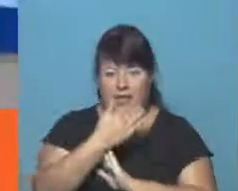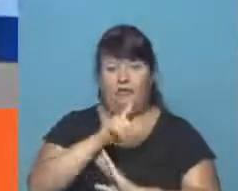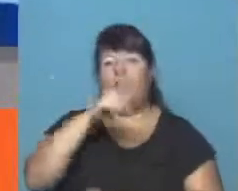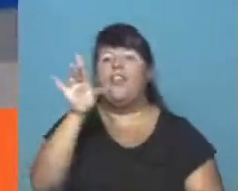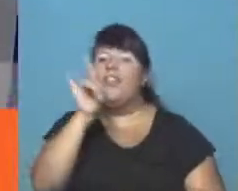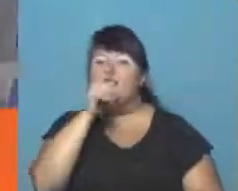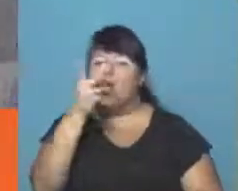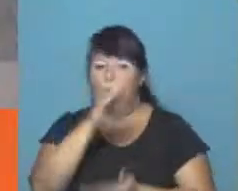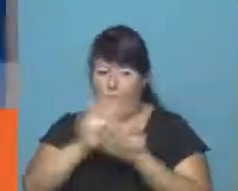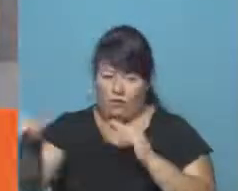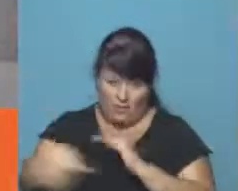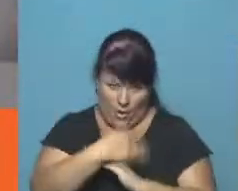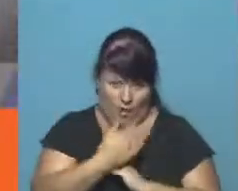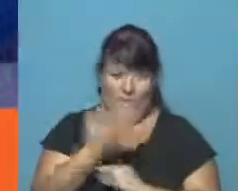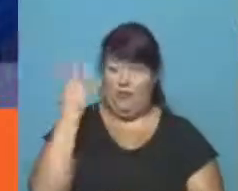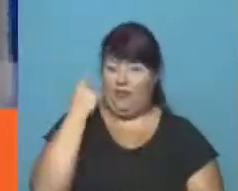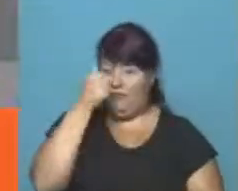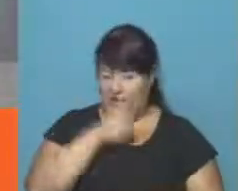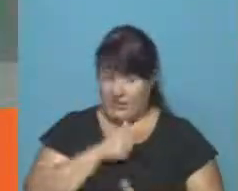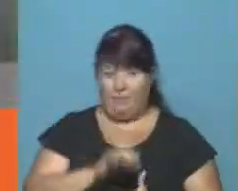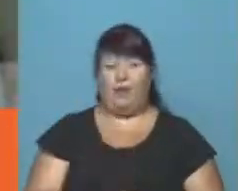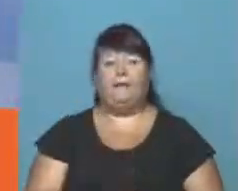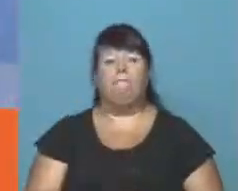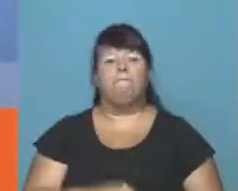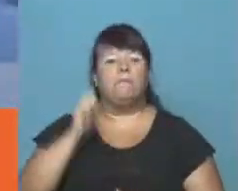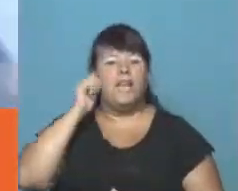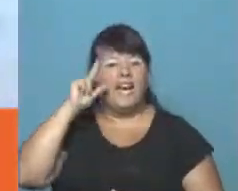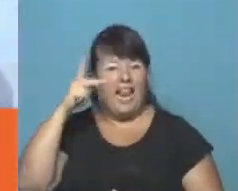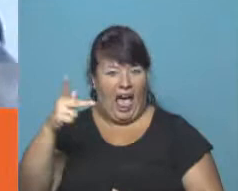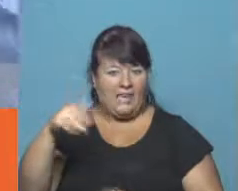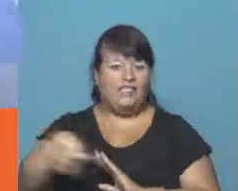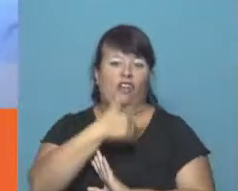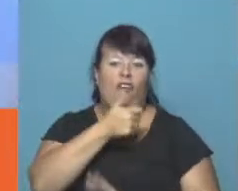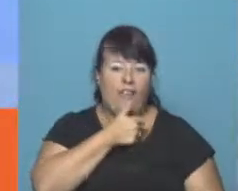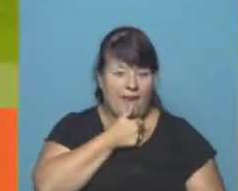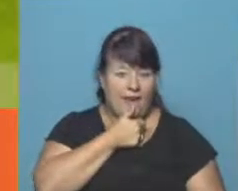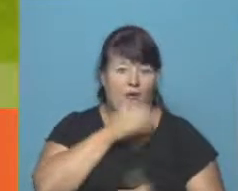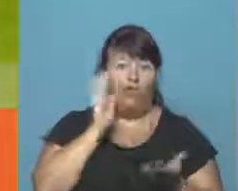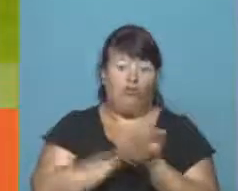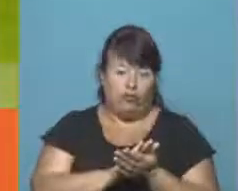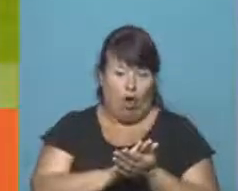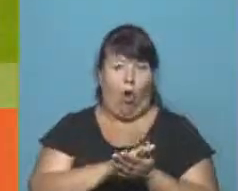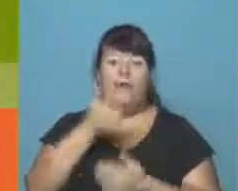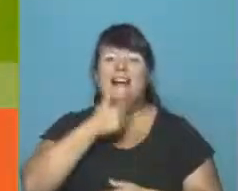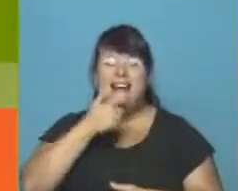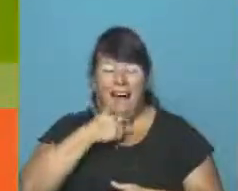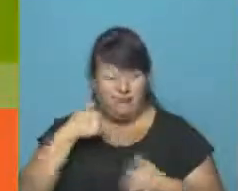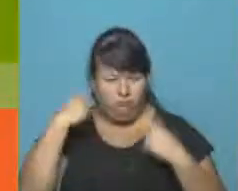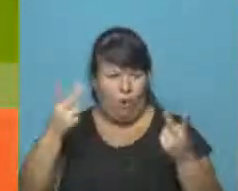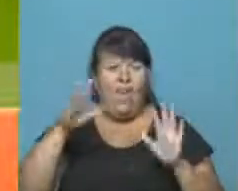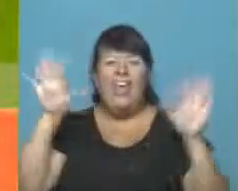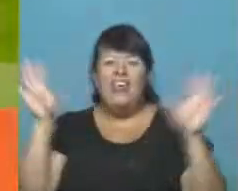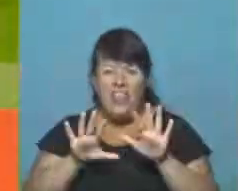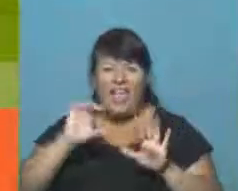otros dos entrenadores este fin de semana. Alfredo Grelac dejó Quilmes tras la reacción de Racing con 10